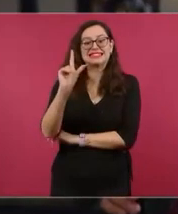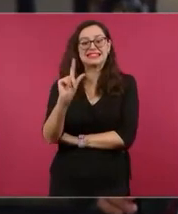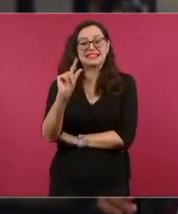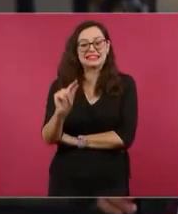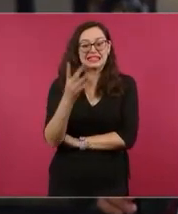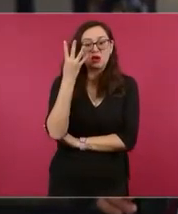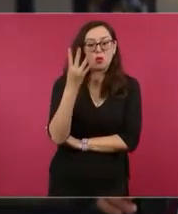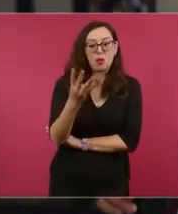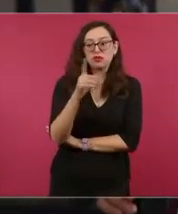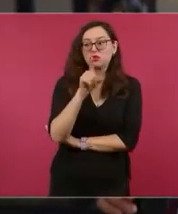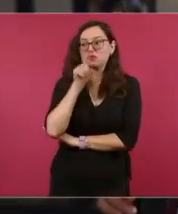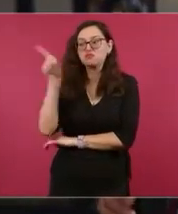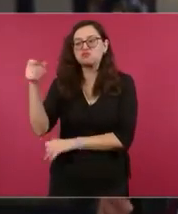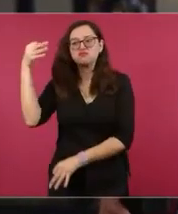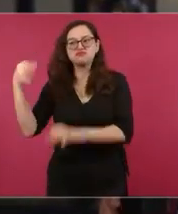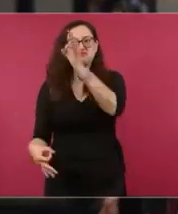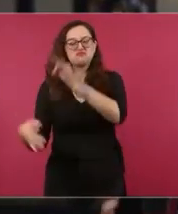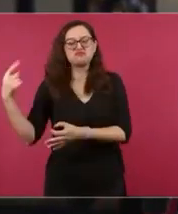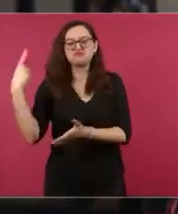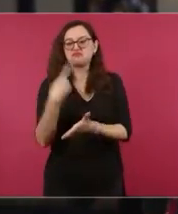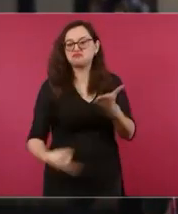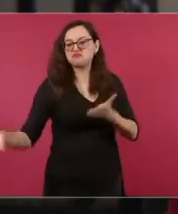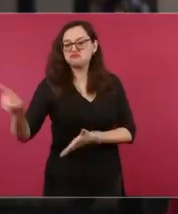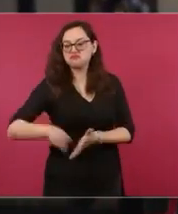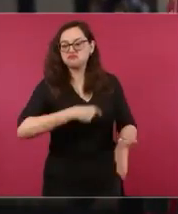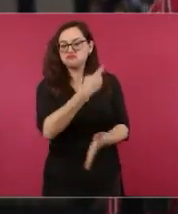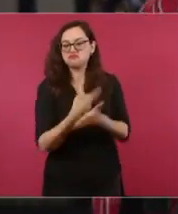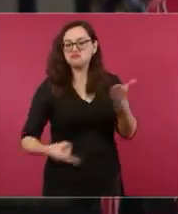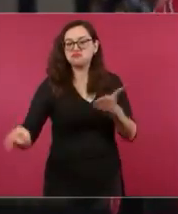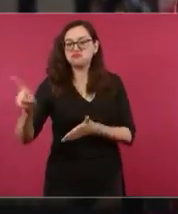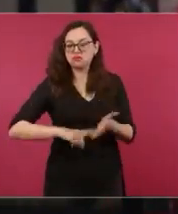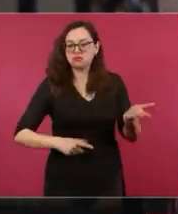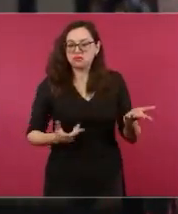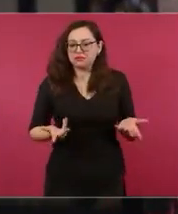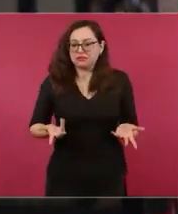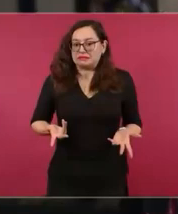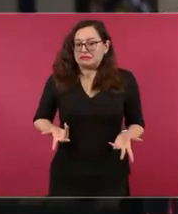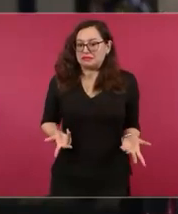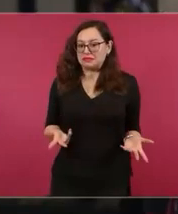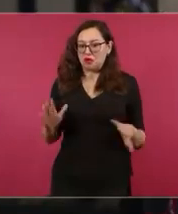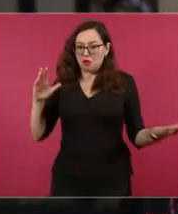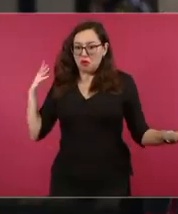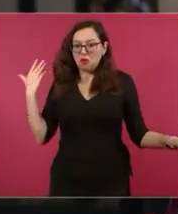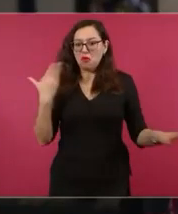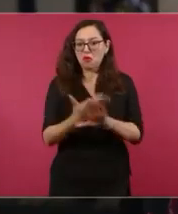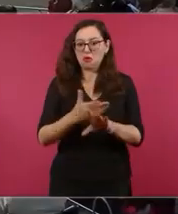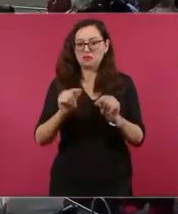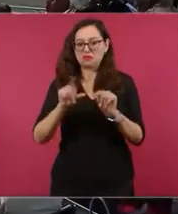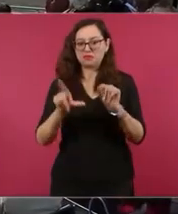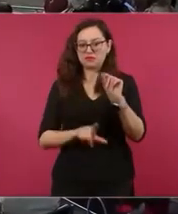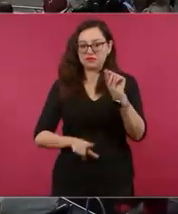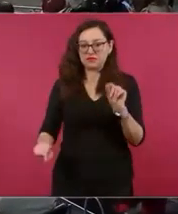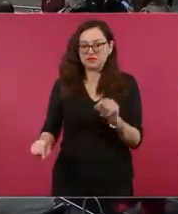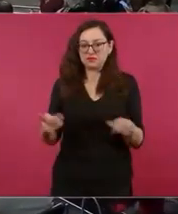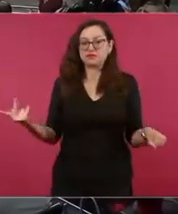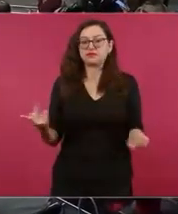la transformación del país. En ese contexto, recordar que algunas de estas reformas que se han